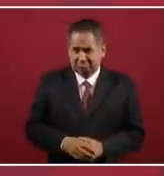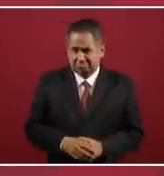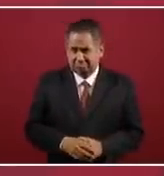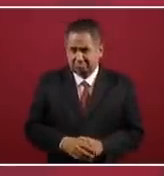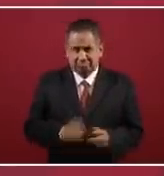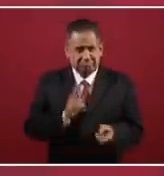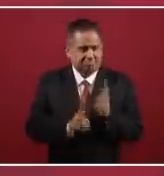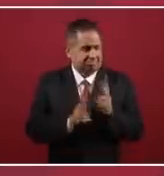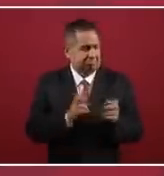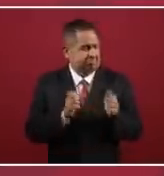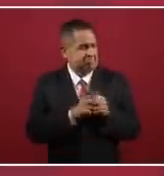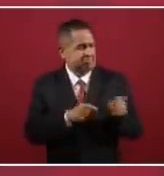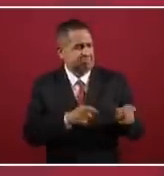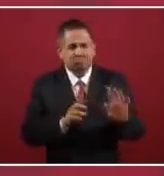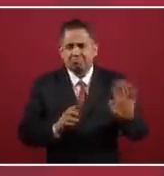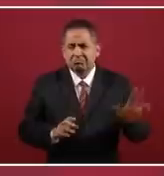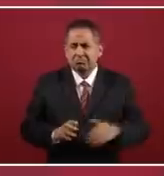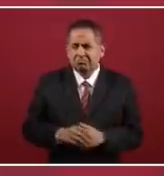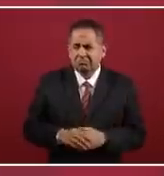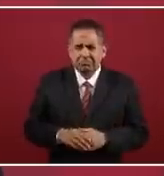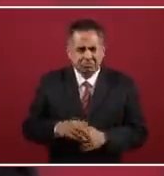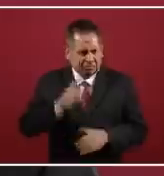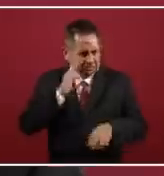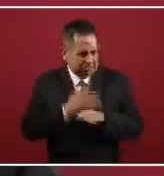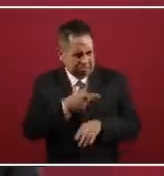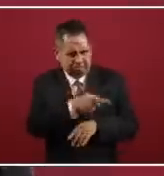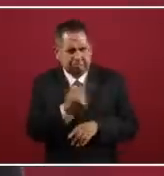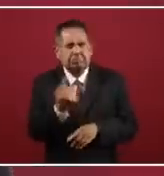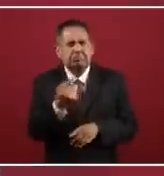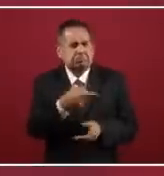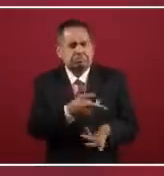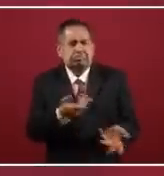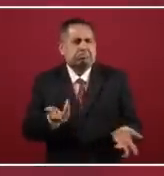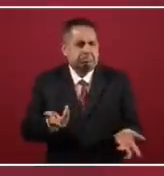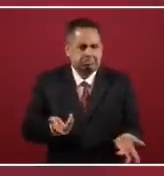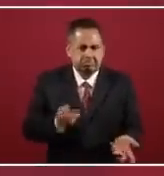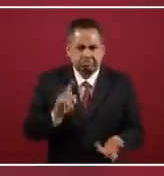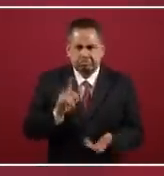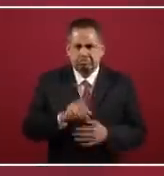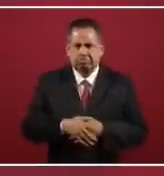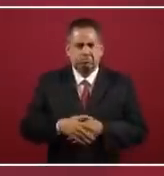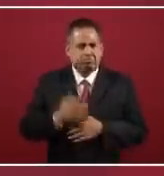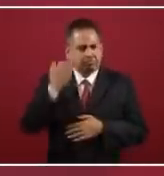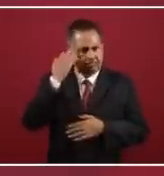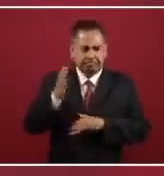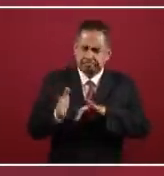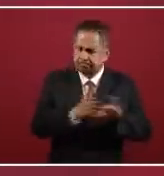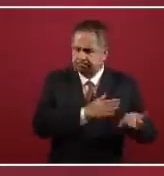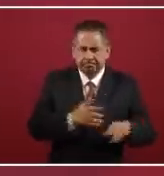tratar estos asuntos. No corresponde a los tiempos.